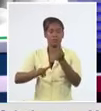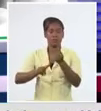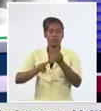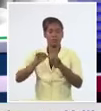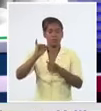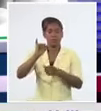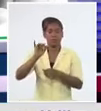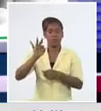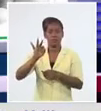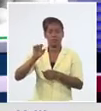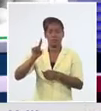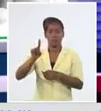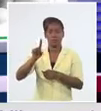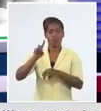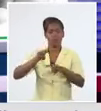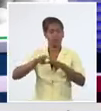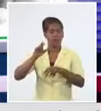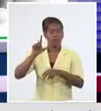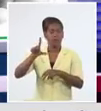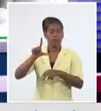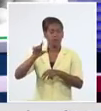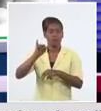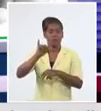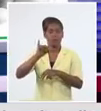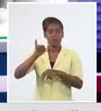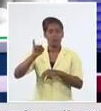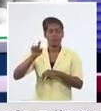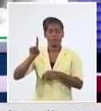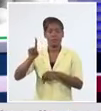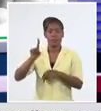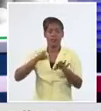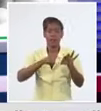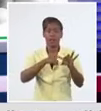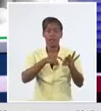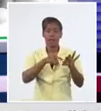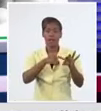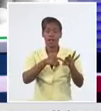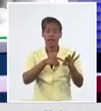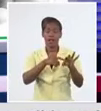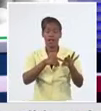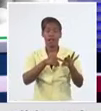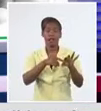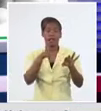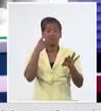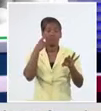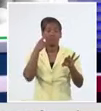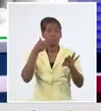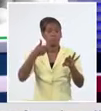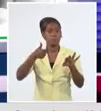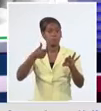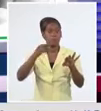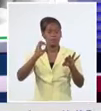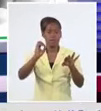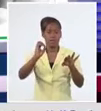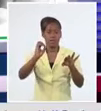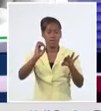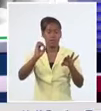681 y Holguín 661 y el municipio especial Isla de la Juventud con otra jornada sin casos positivos de COVID-19.